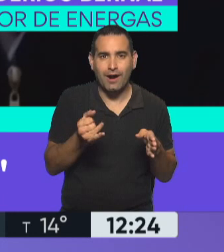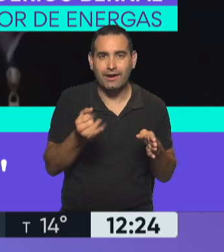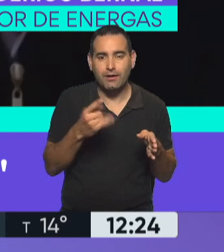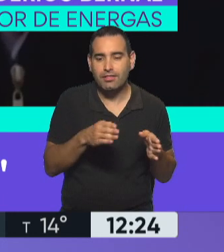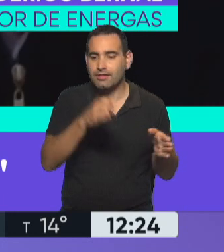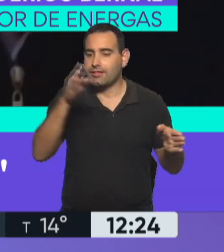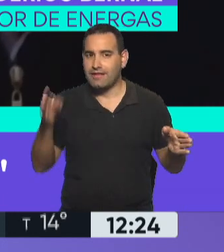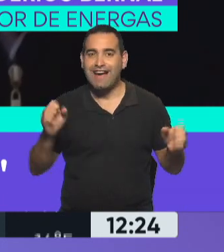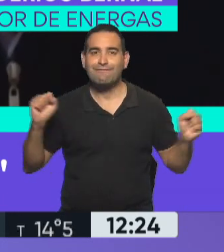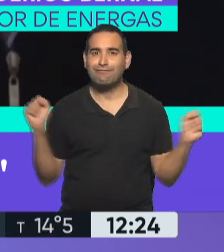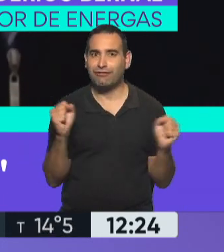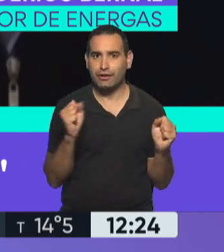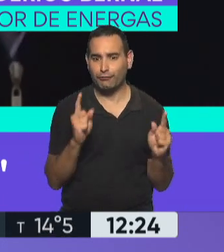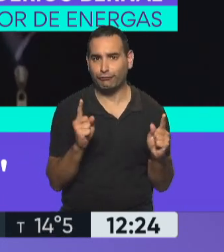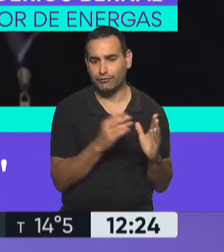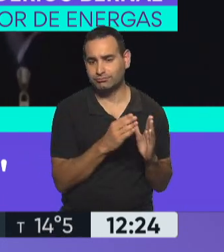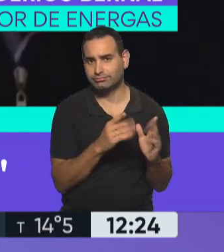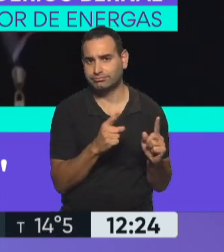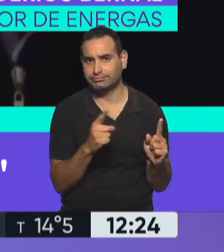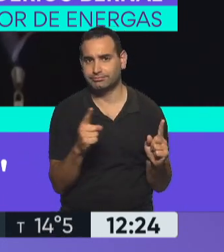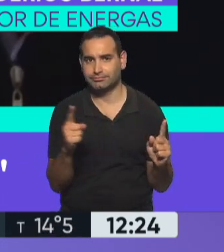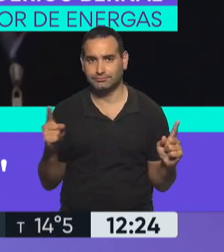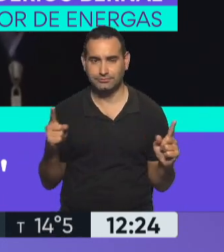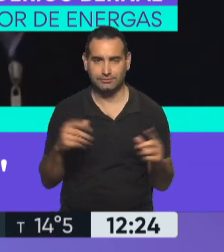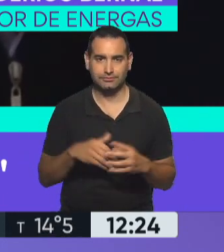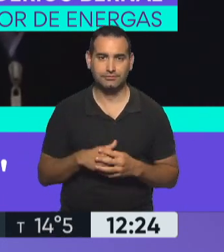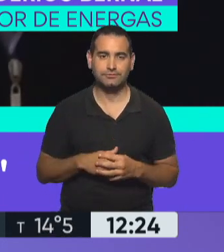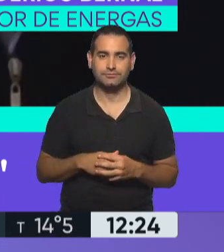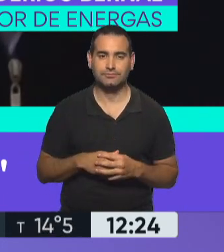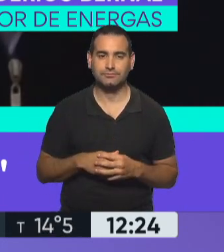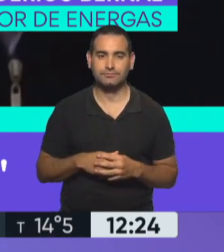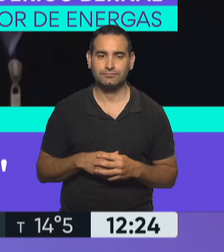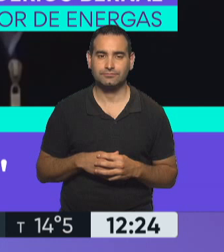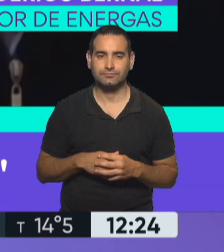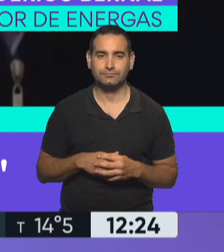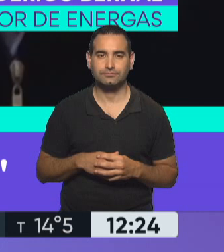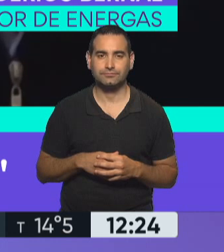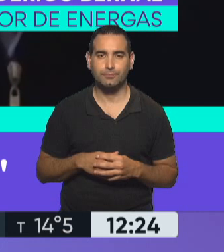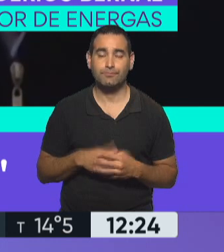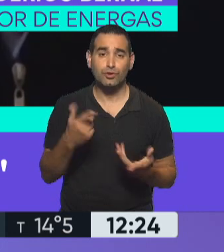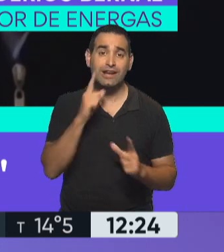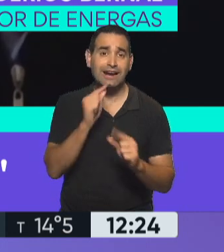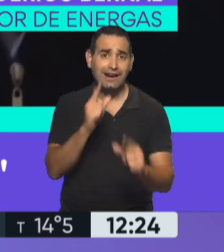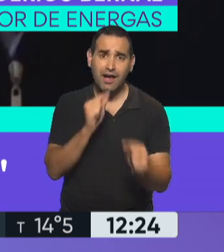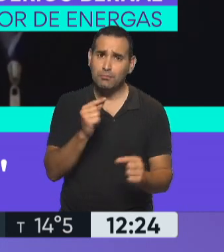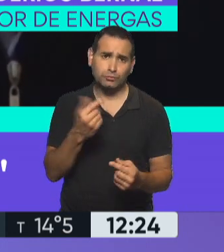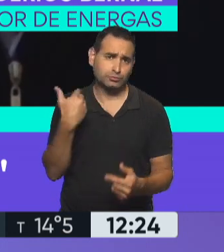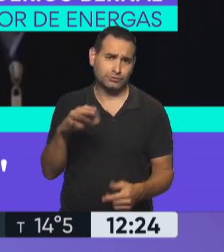días fríos producto de la estación, ¿no? Entonces, este reclamo es